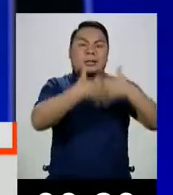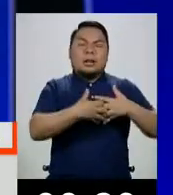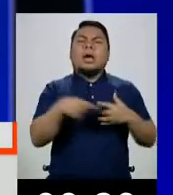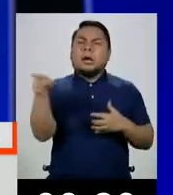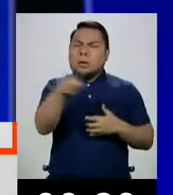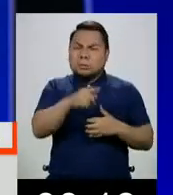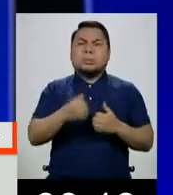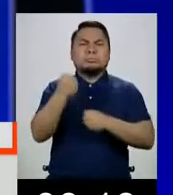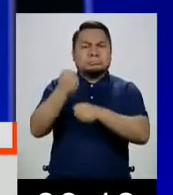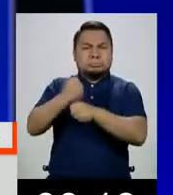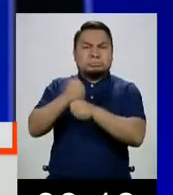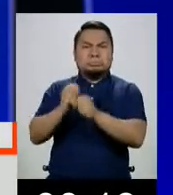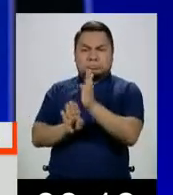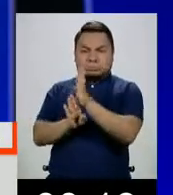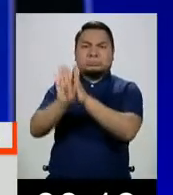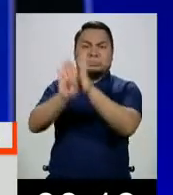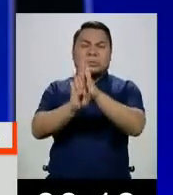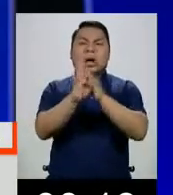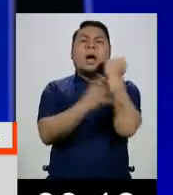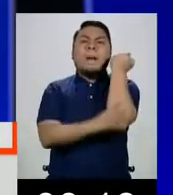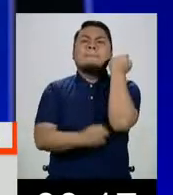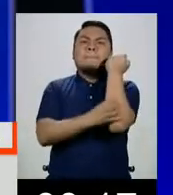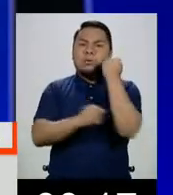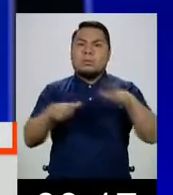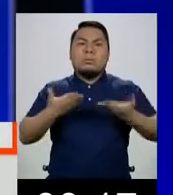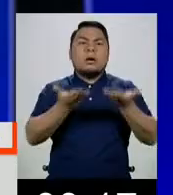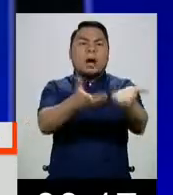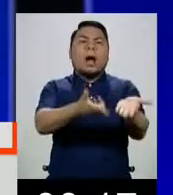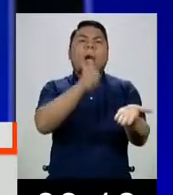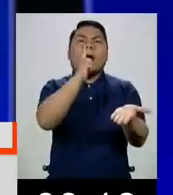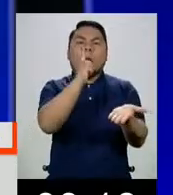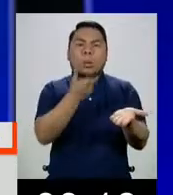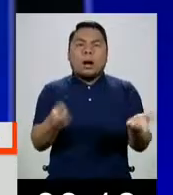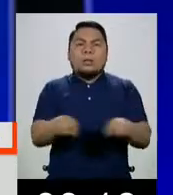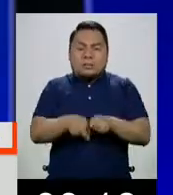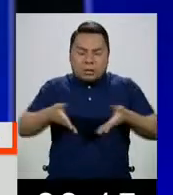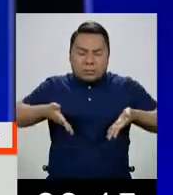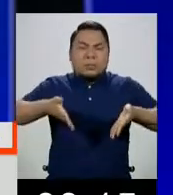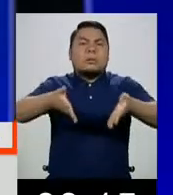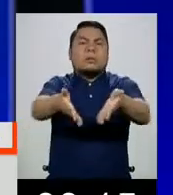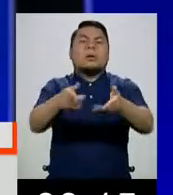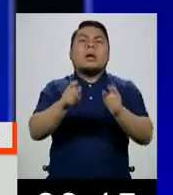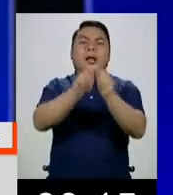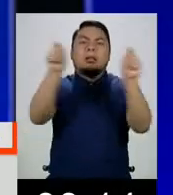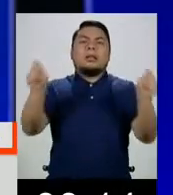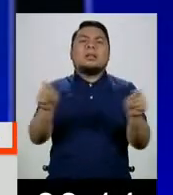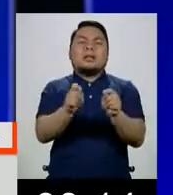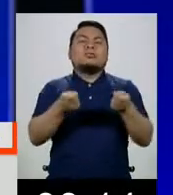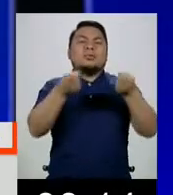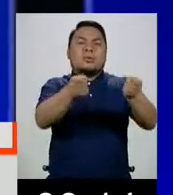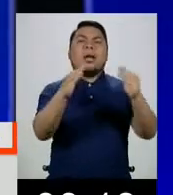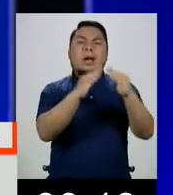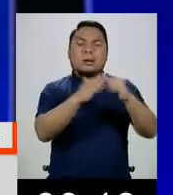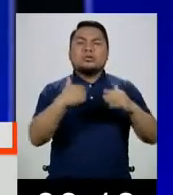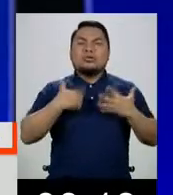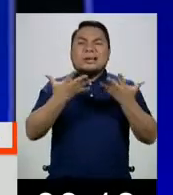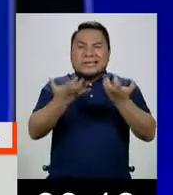invirtiendo y generando empleo y los pobres tengan agua potable pistas veredas títulos de propiedad quiero ser alcalde de